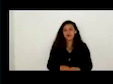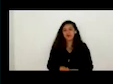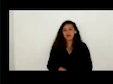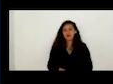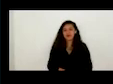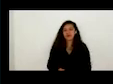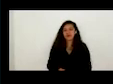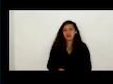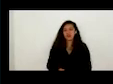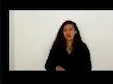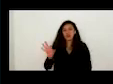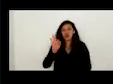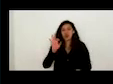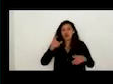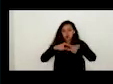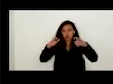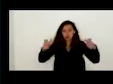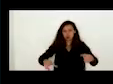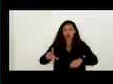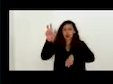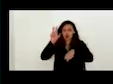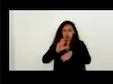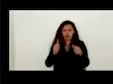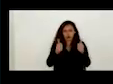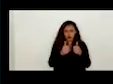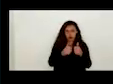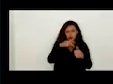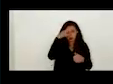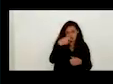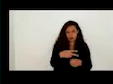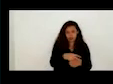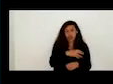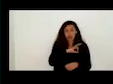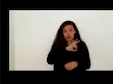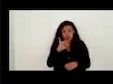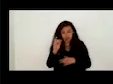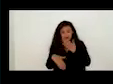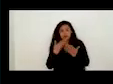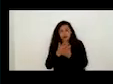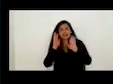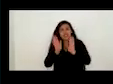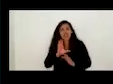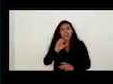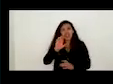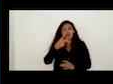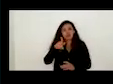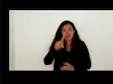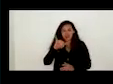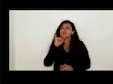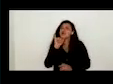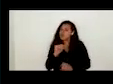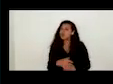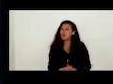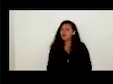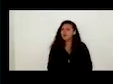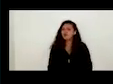Unos hot cakes con los huevos a la mexicana podrían ser una opción porque ahí ya sería el carbohidrato, sí, también.